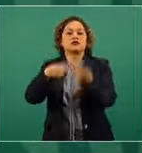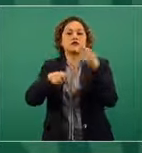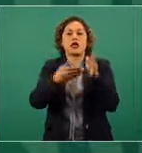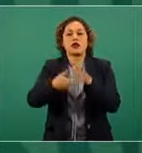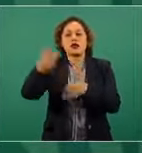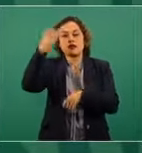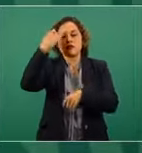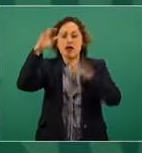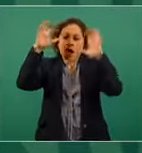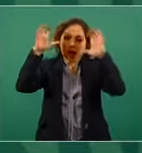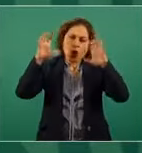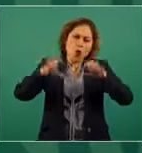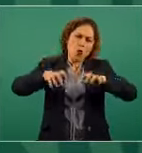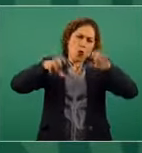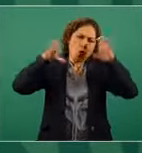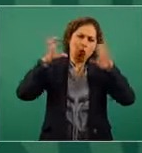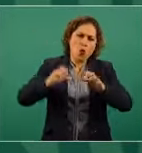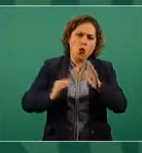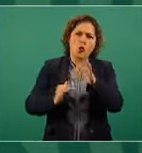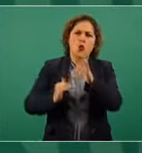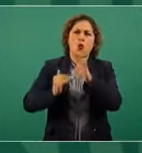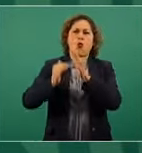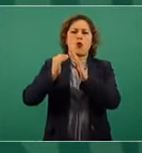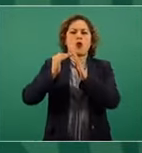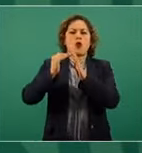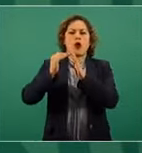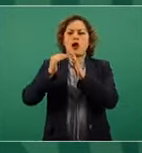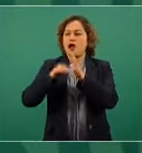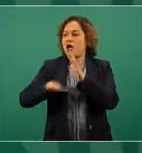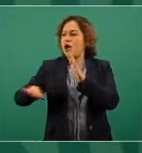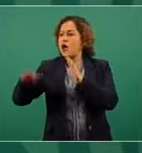inundar las partes bajas.